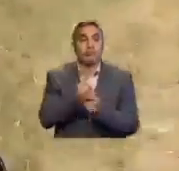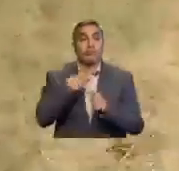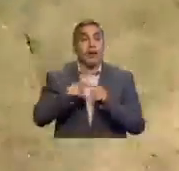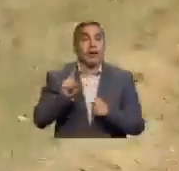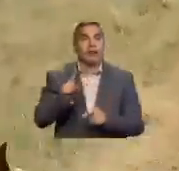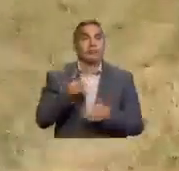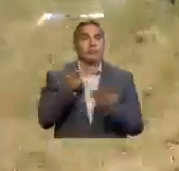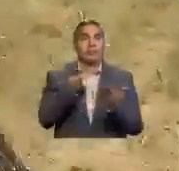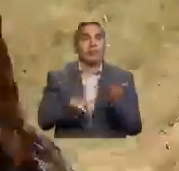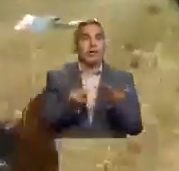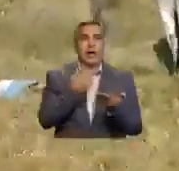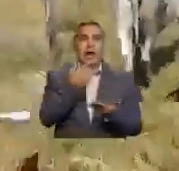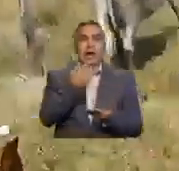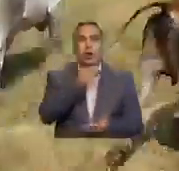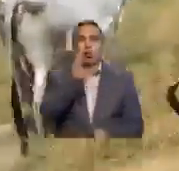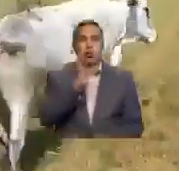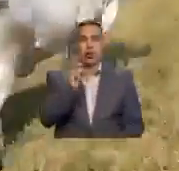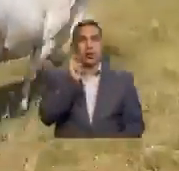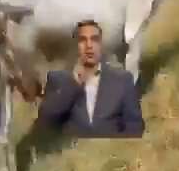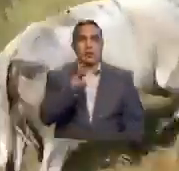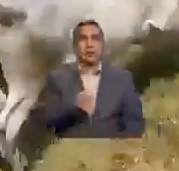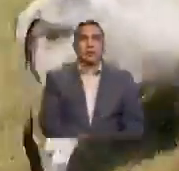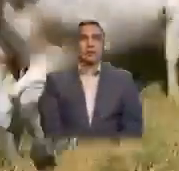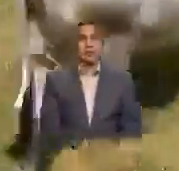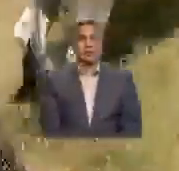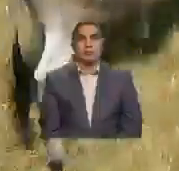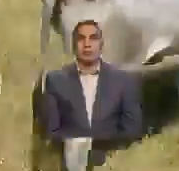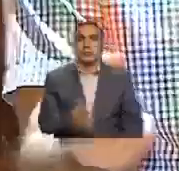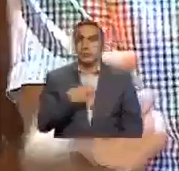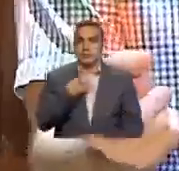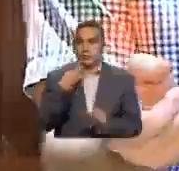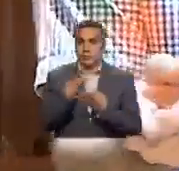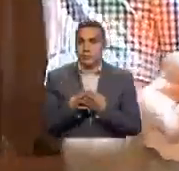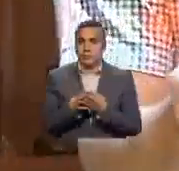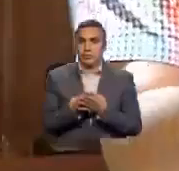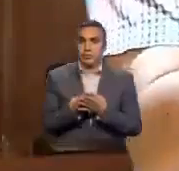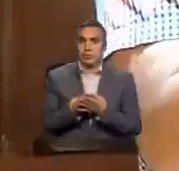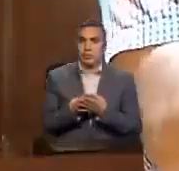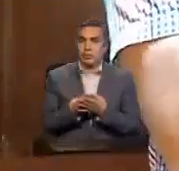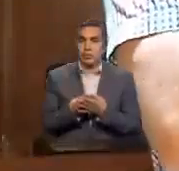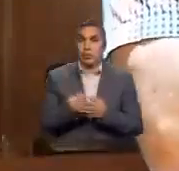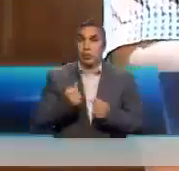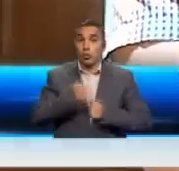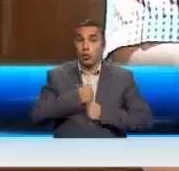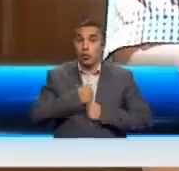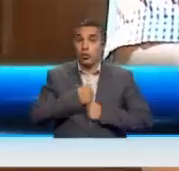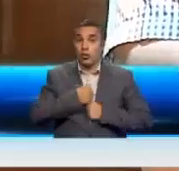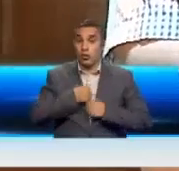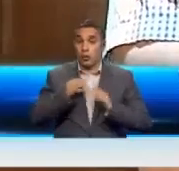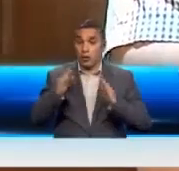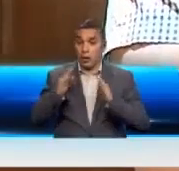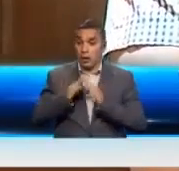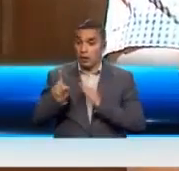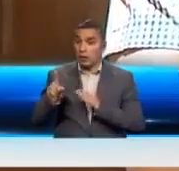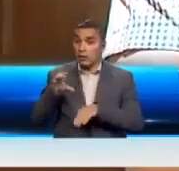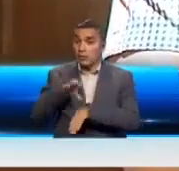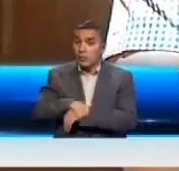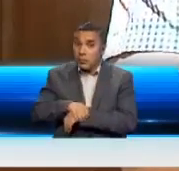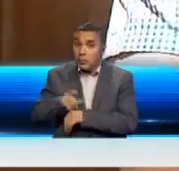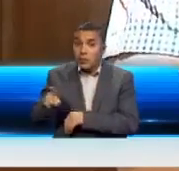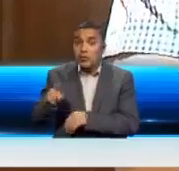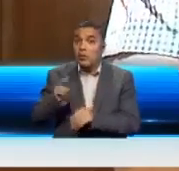pero ocurrió algo increíble. Está preso el dueño de la propiedad por